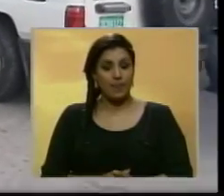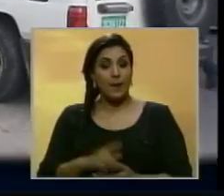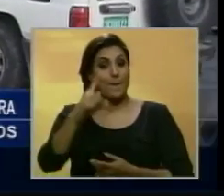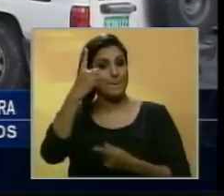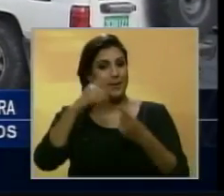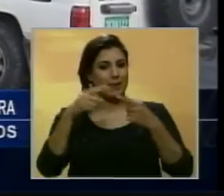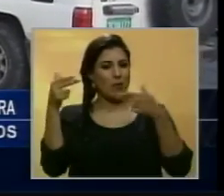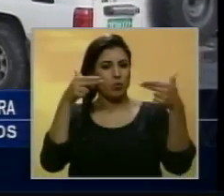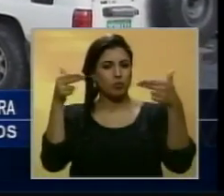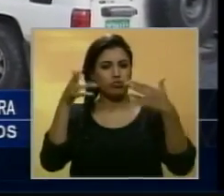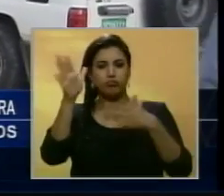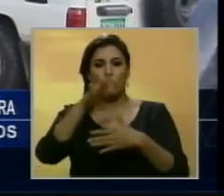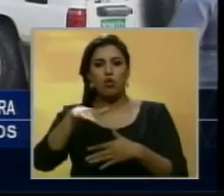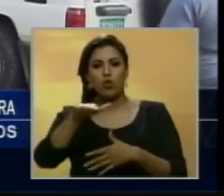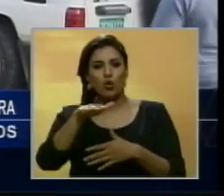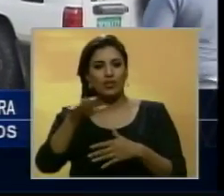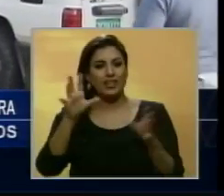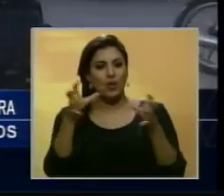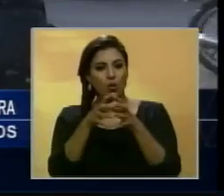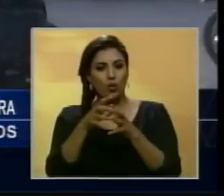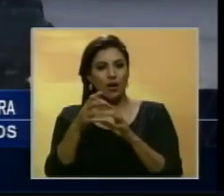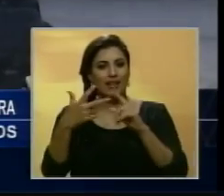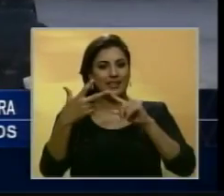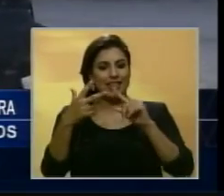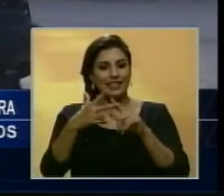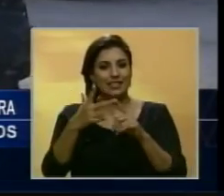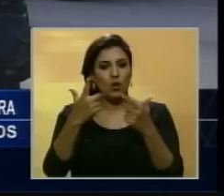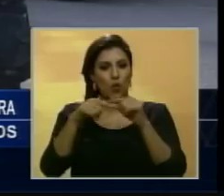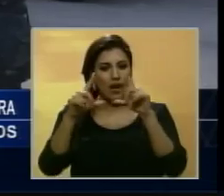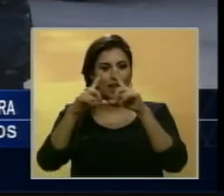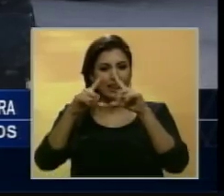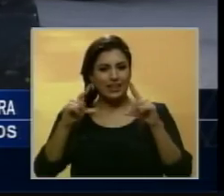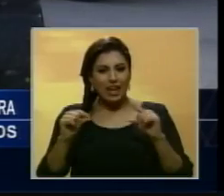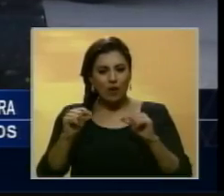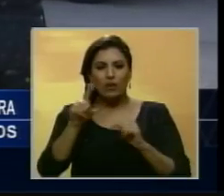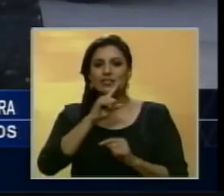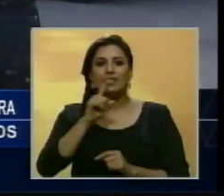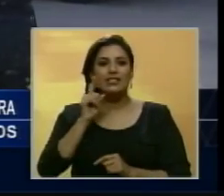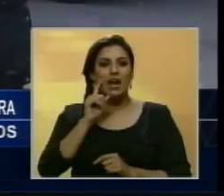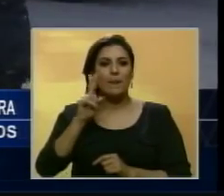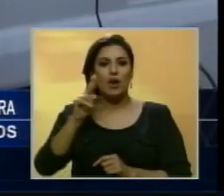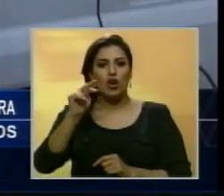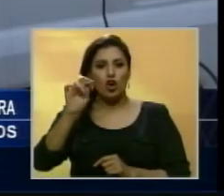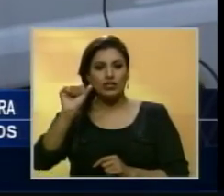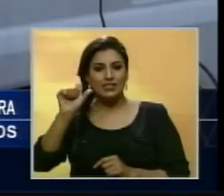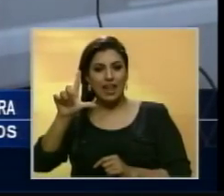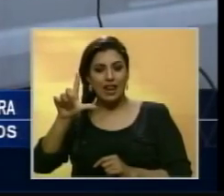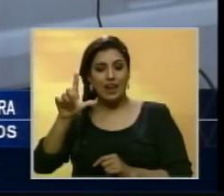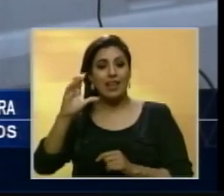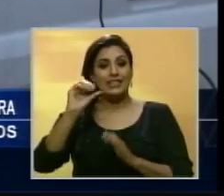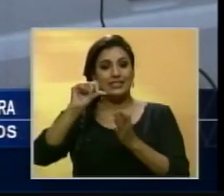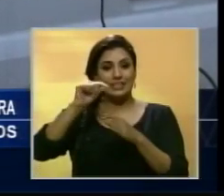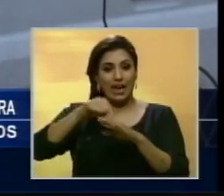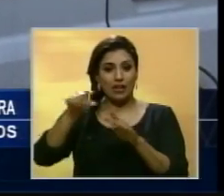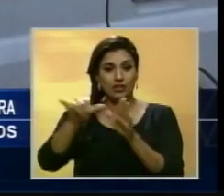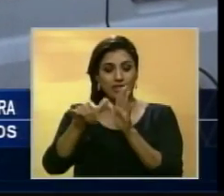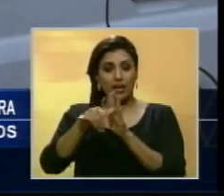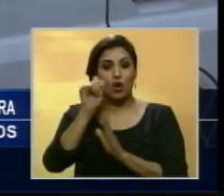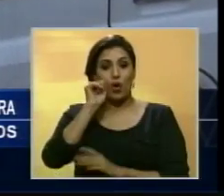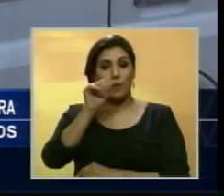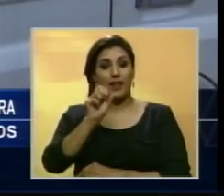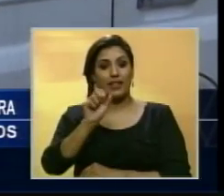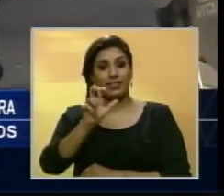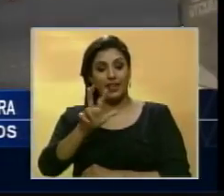primer intercambio de disparos se registró en el sector La Tercera del Triángulo de Los Rosales, entre Joel Peña, de 41 años,